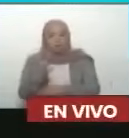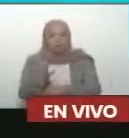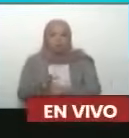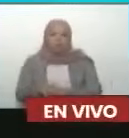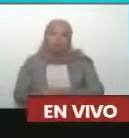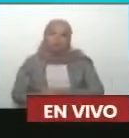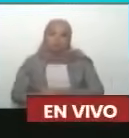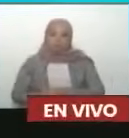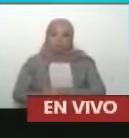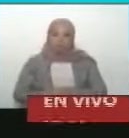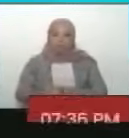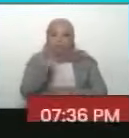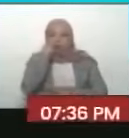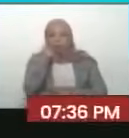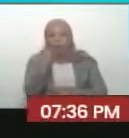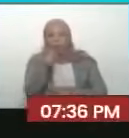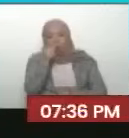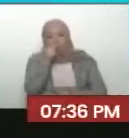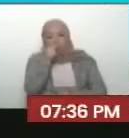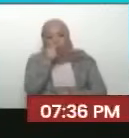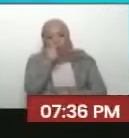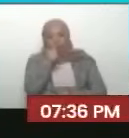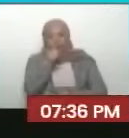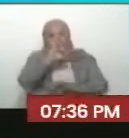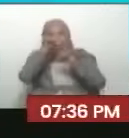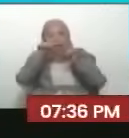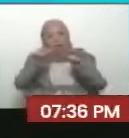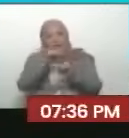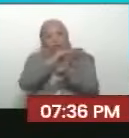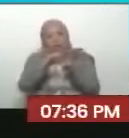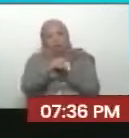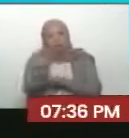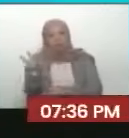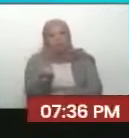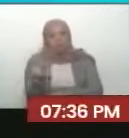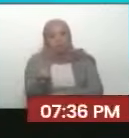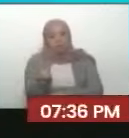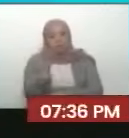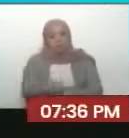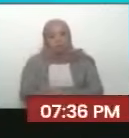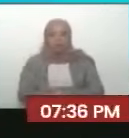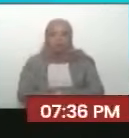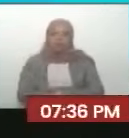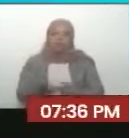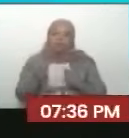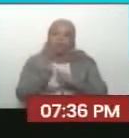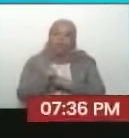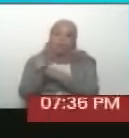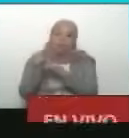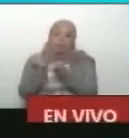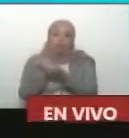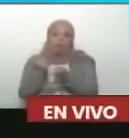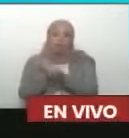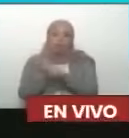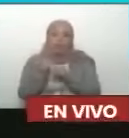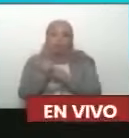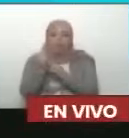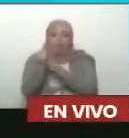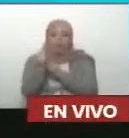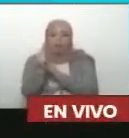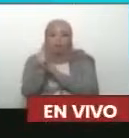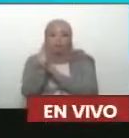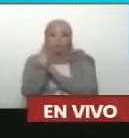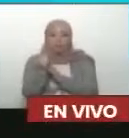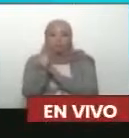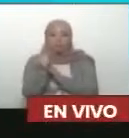estos dos grandes del arte, la cultura venezolana. Bueno, el liderazgo, el liderazgo,